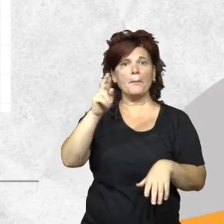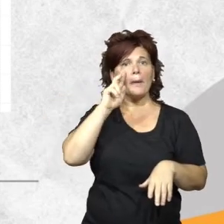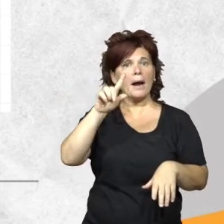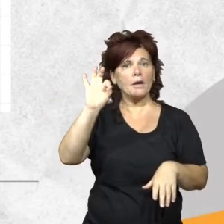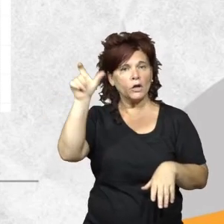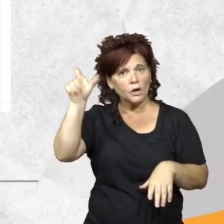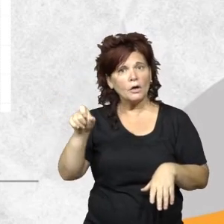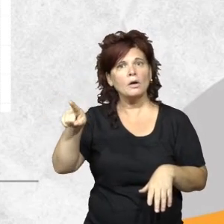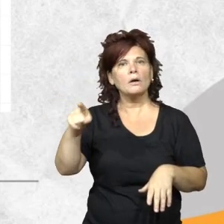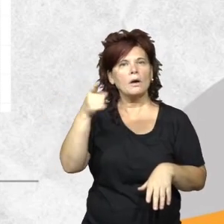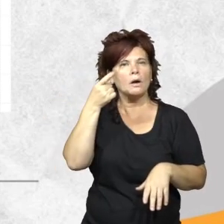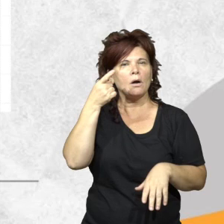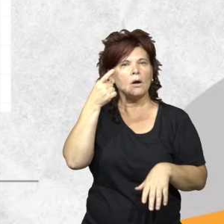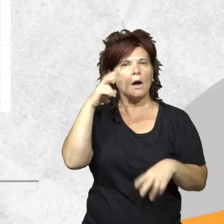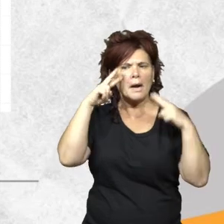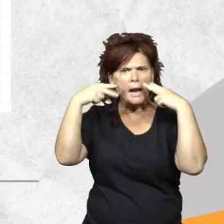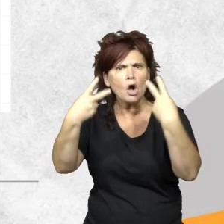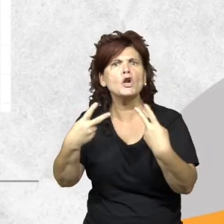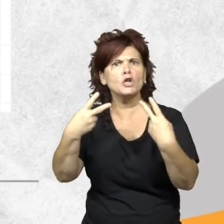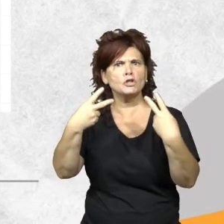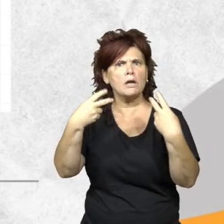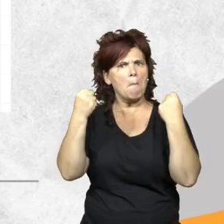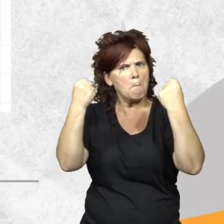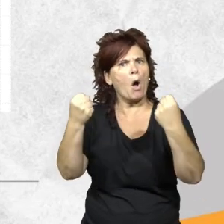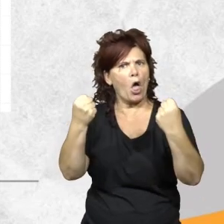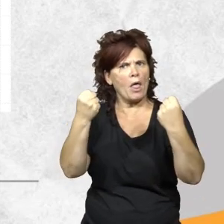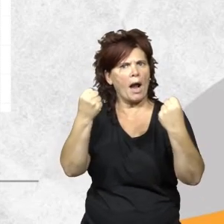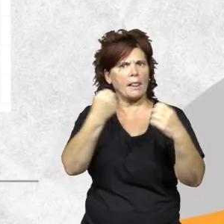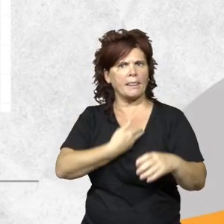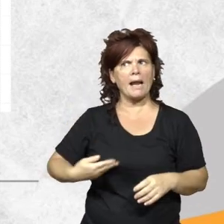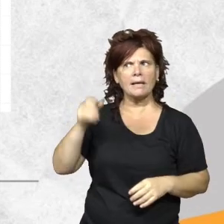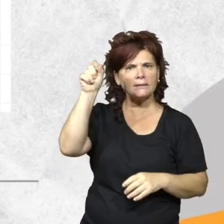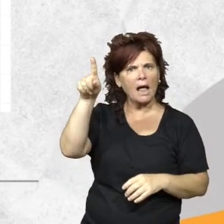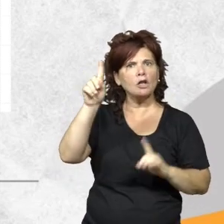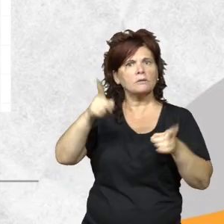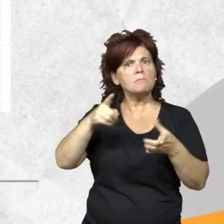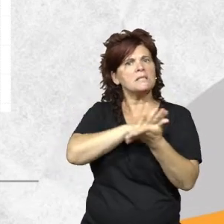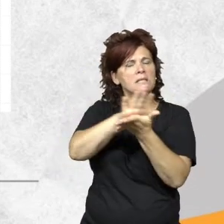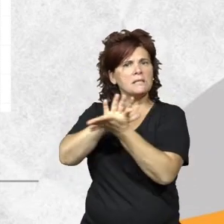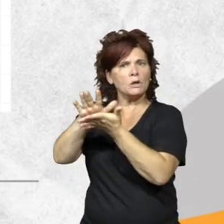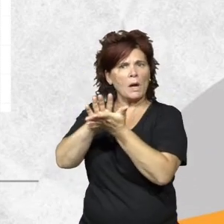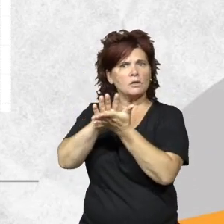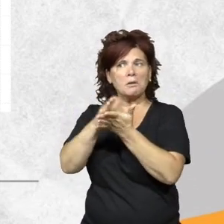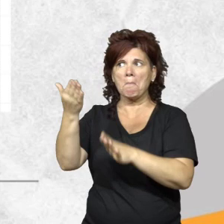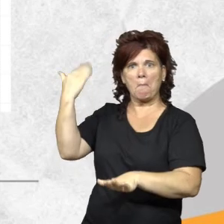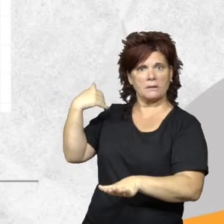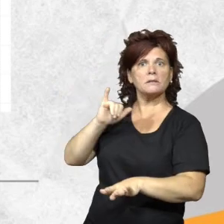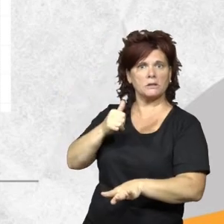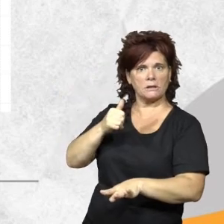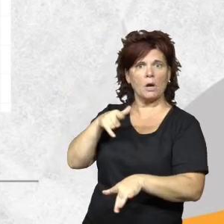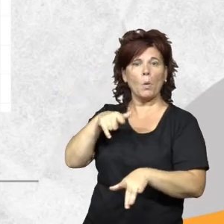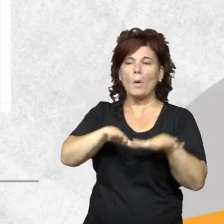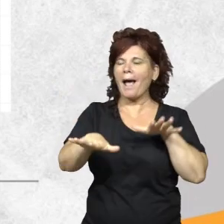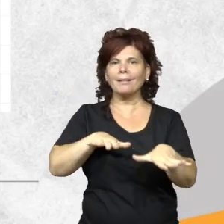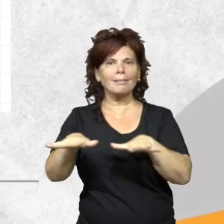reconocía la facultad estatal de aplicar las normas ambientales incluso a situaciones anteriores. O sea, si una actividad,